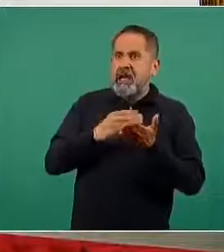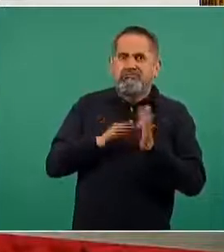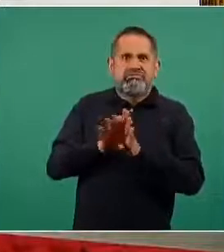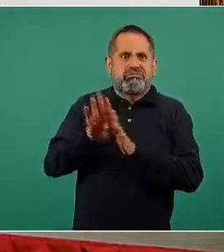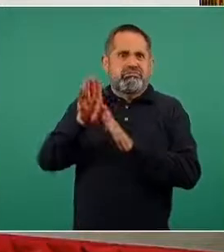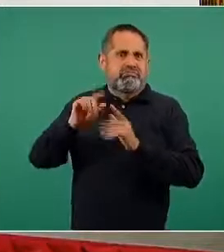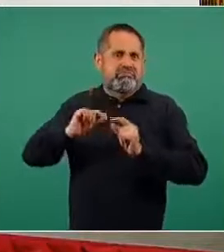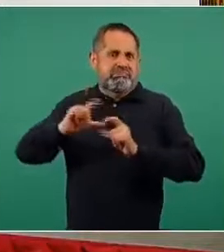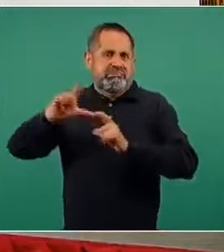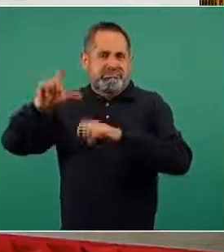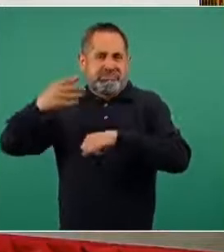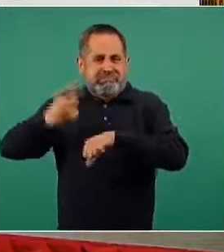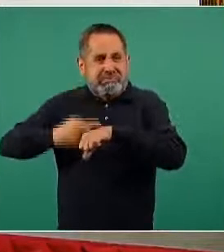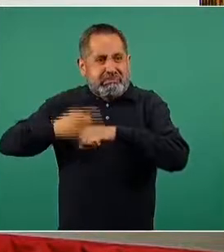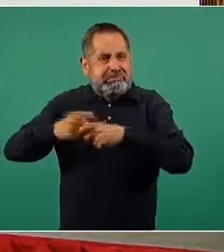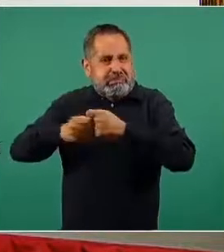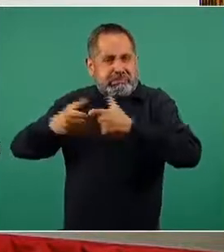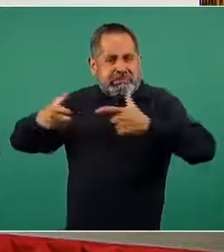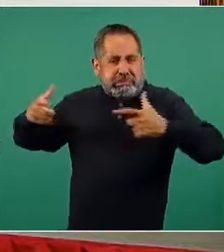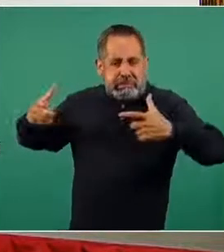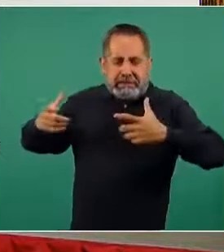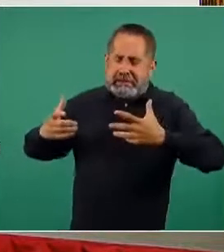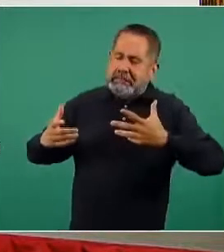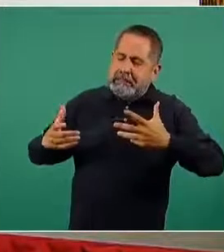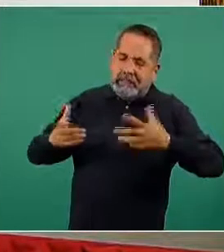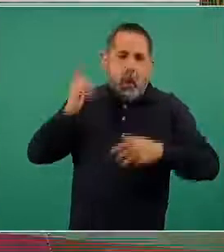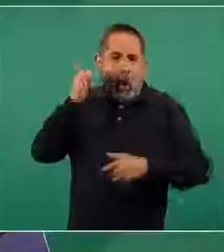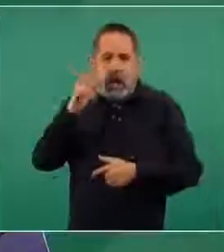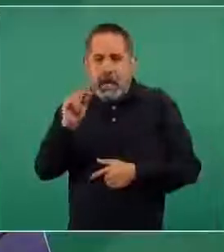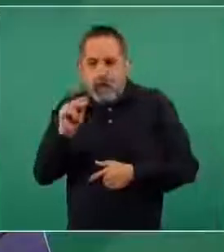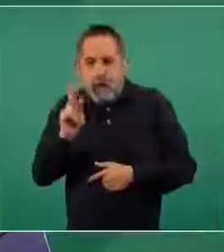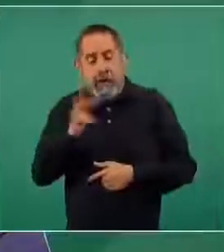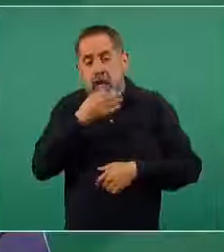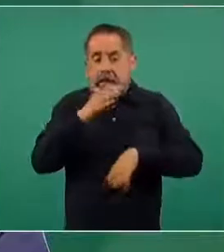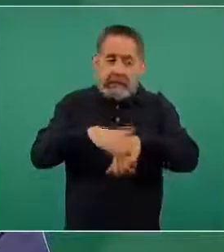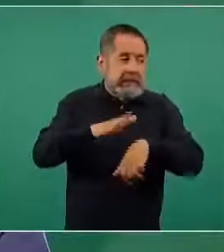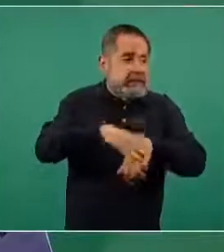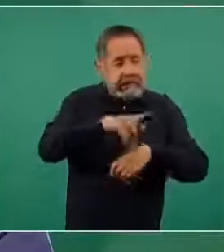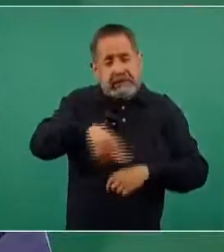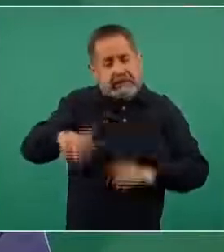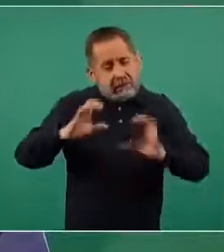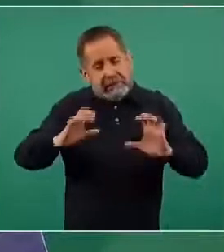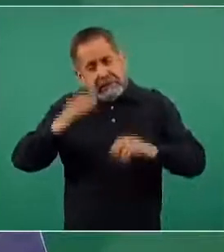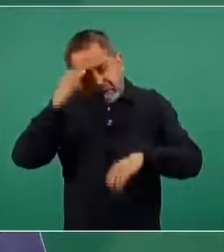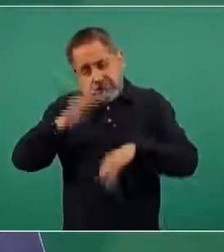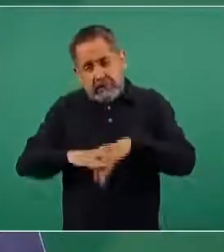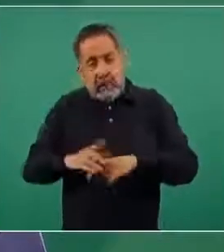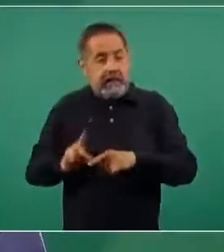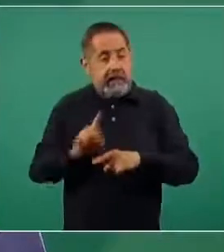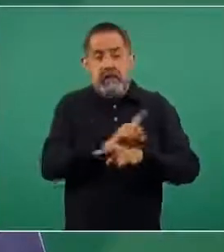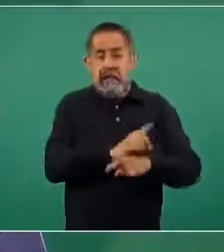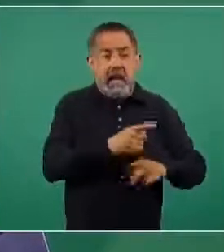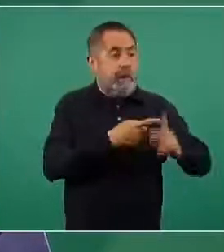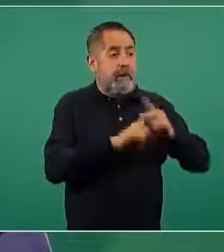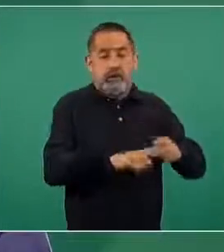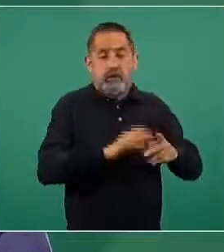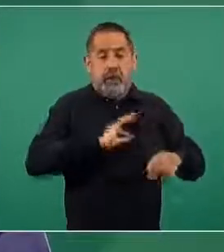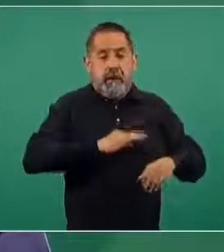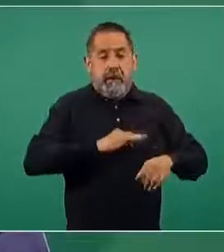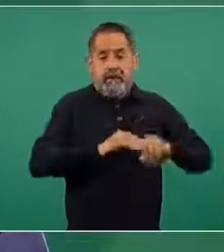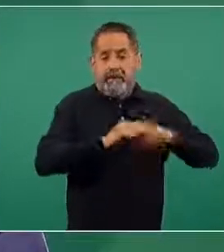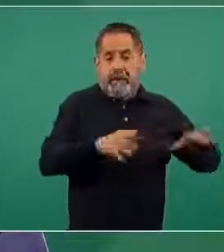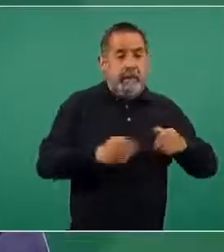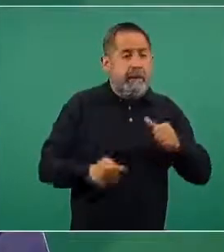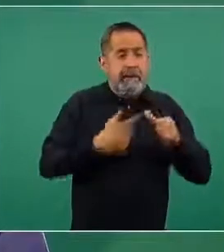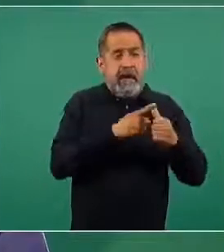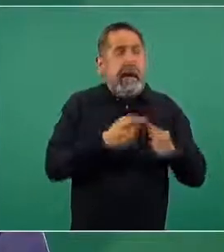población conozca los riesgos. Eso es lo que hemos hecho en esta conferencia de prensa desde que empezó la epidemia. La